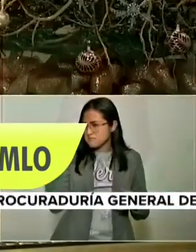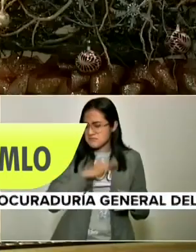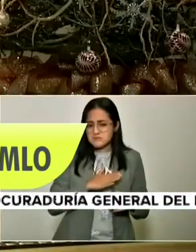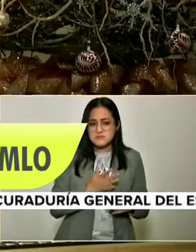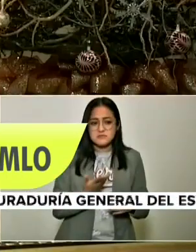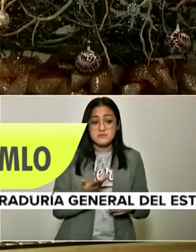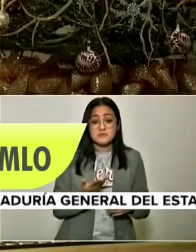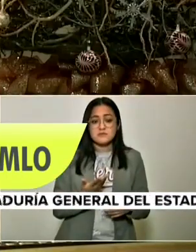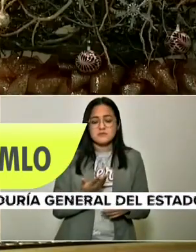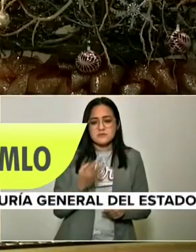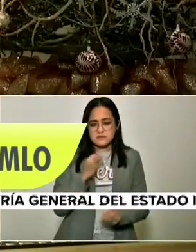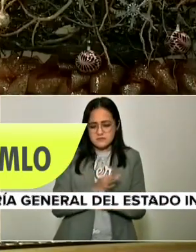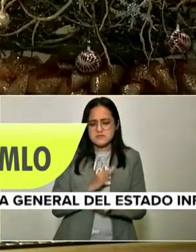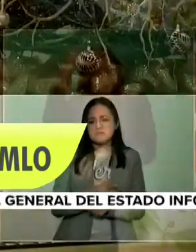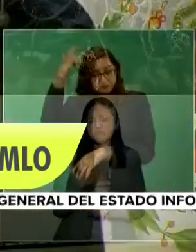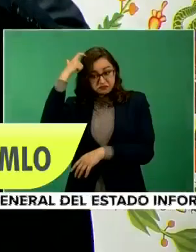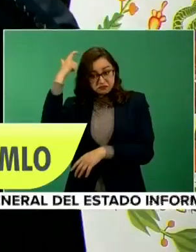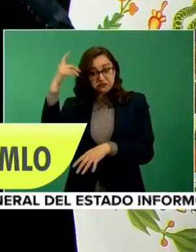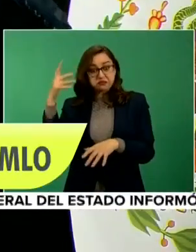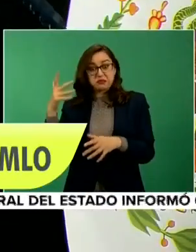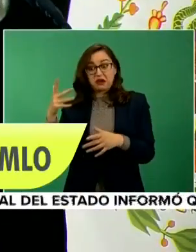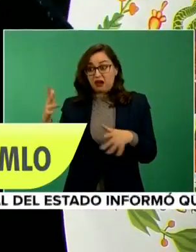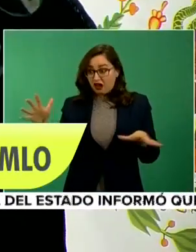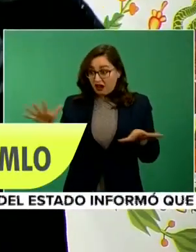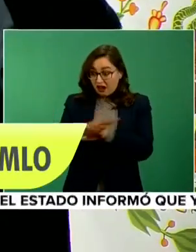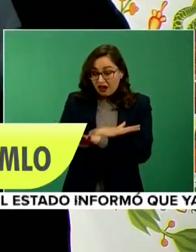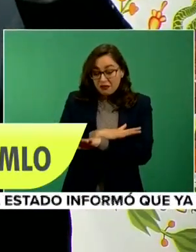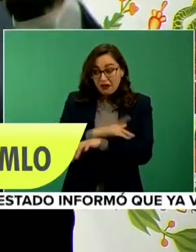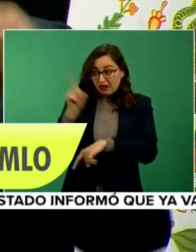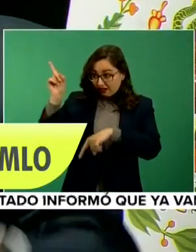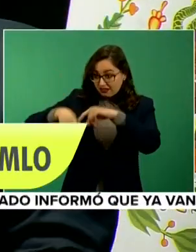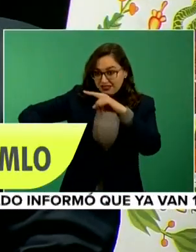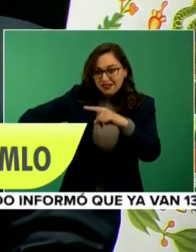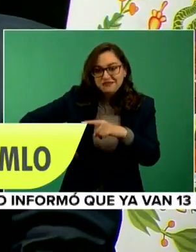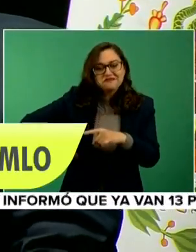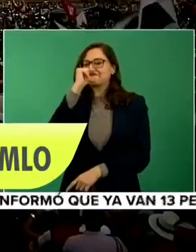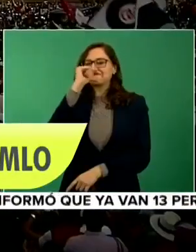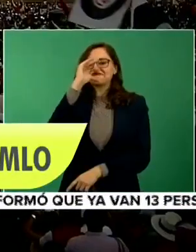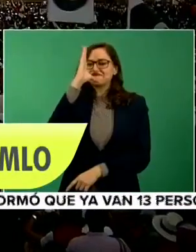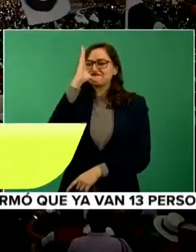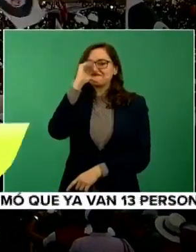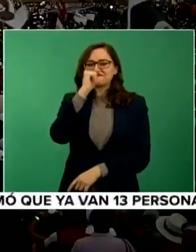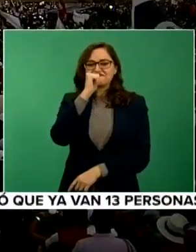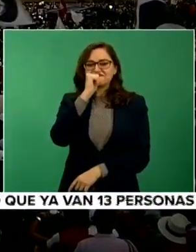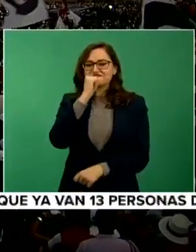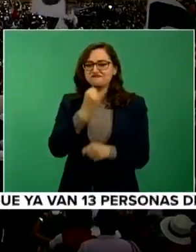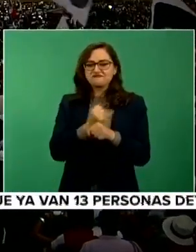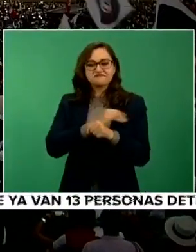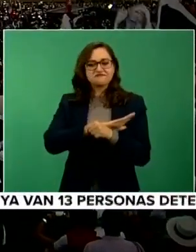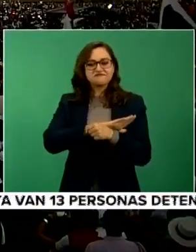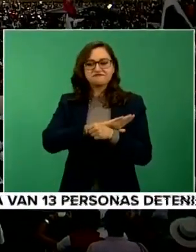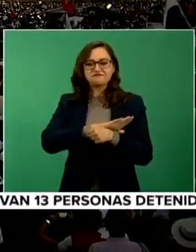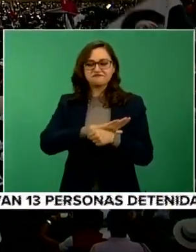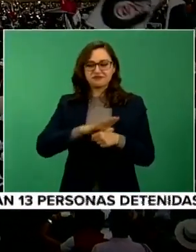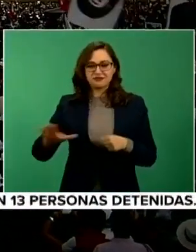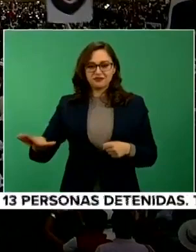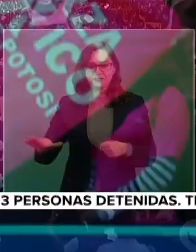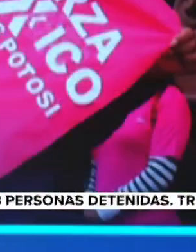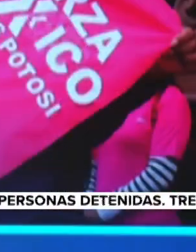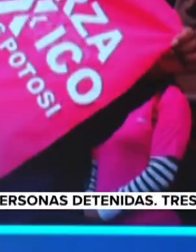privilegios y también le reiteró su respaldo y la disposición del gobierno estatal para impulsar acciones a favor de la población